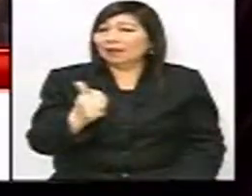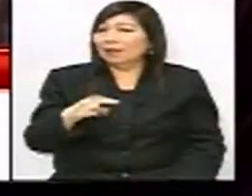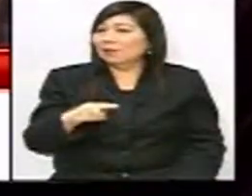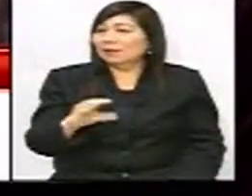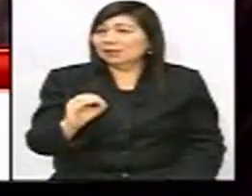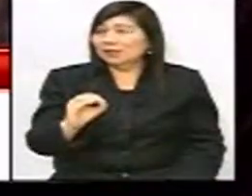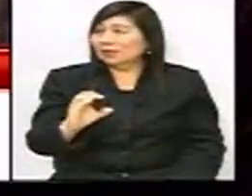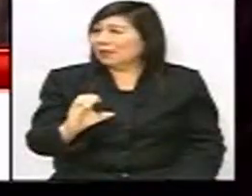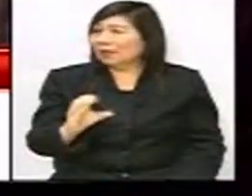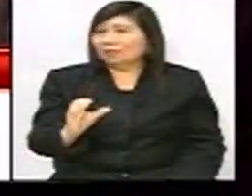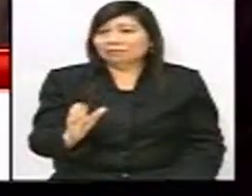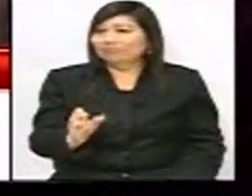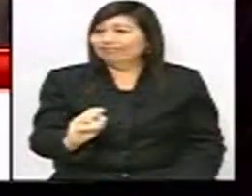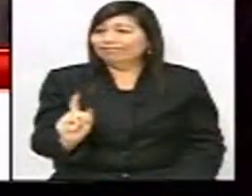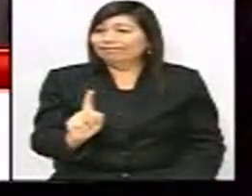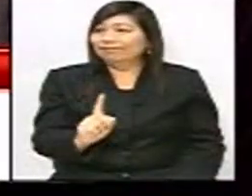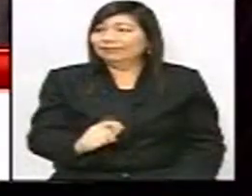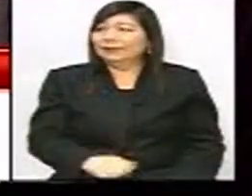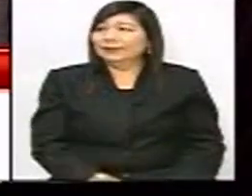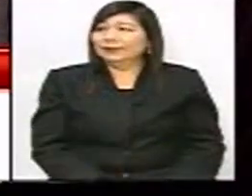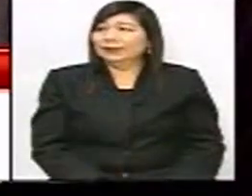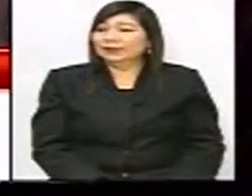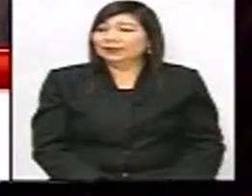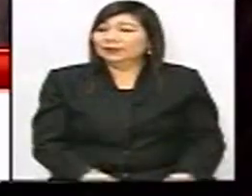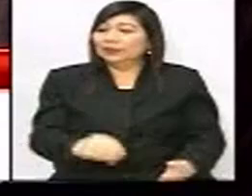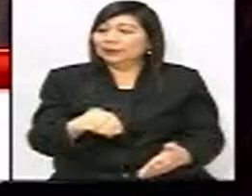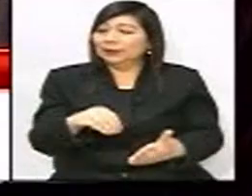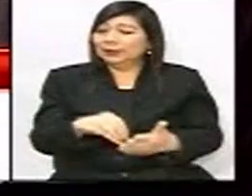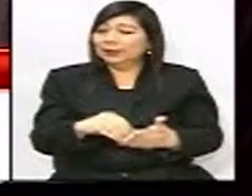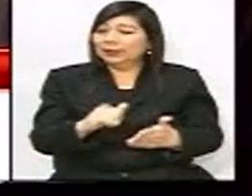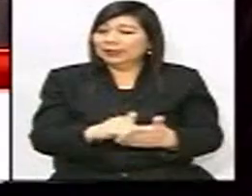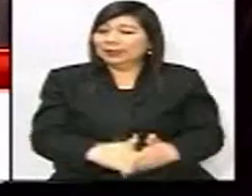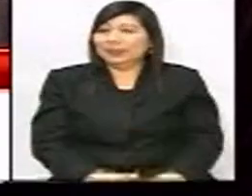cumpliendo con cumplir